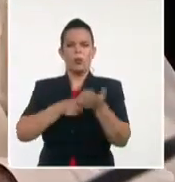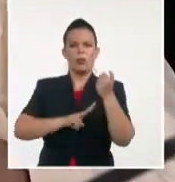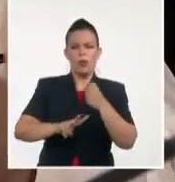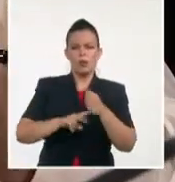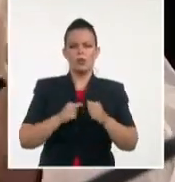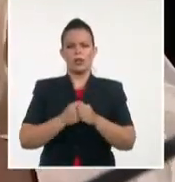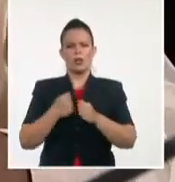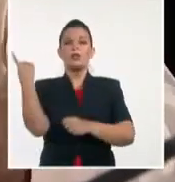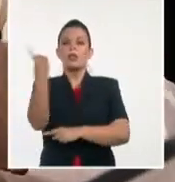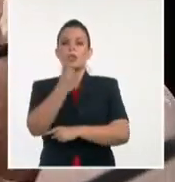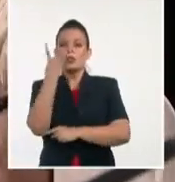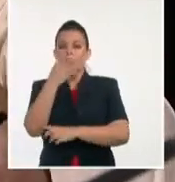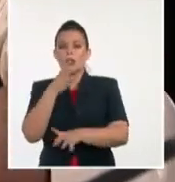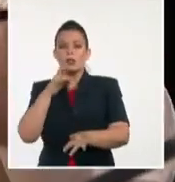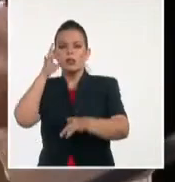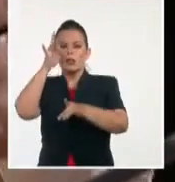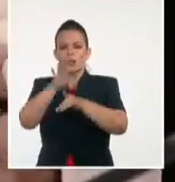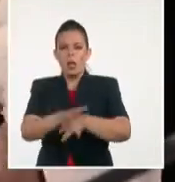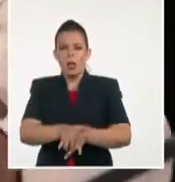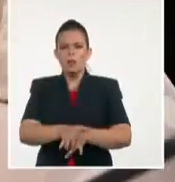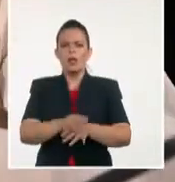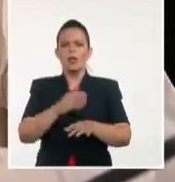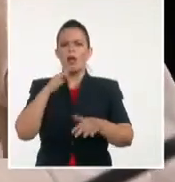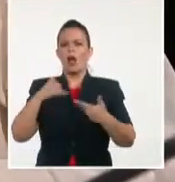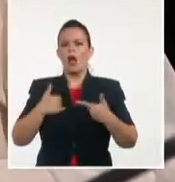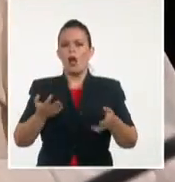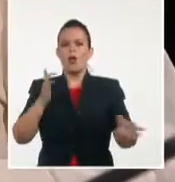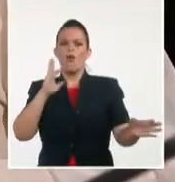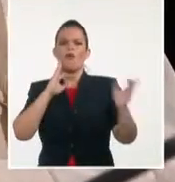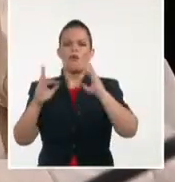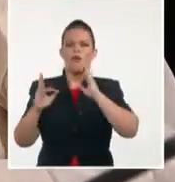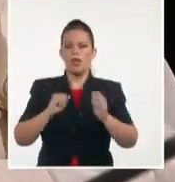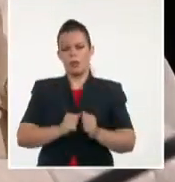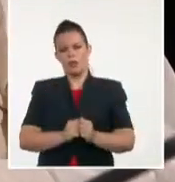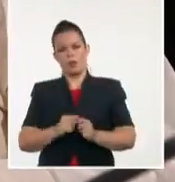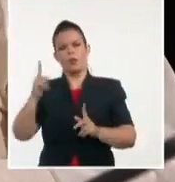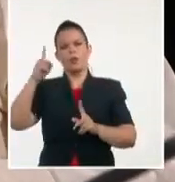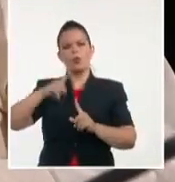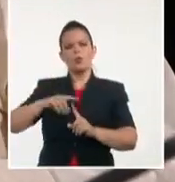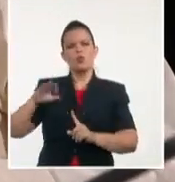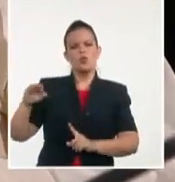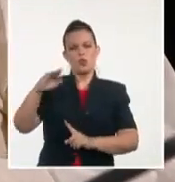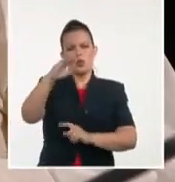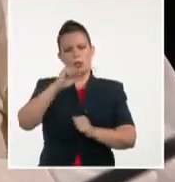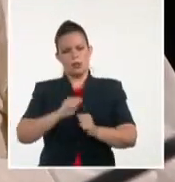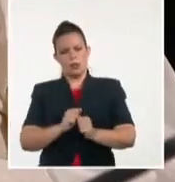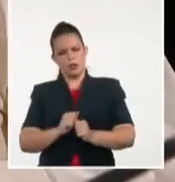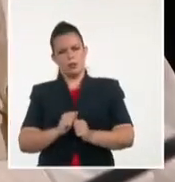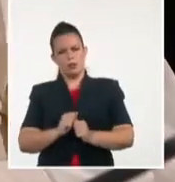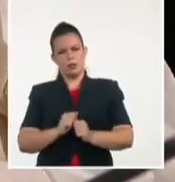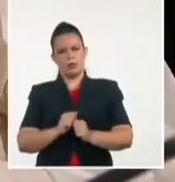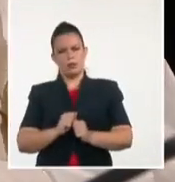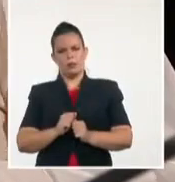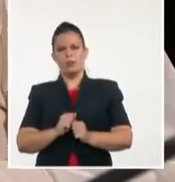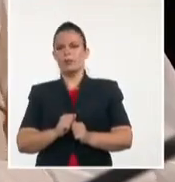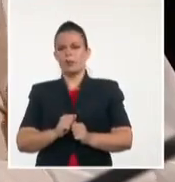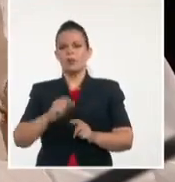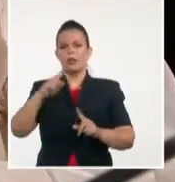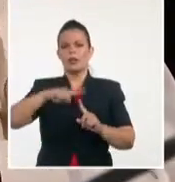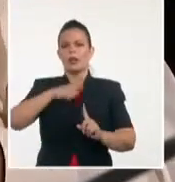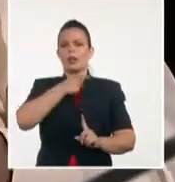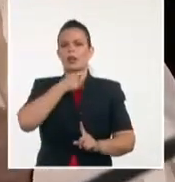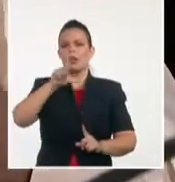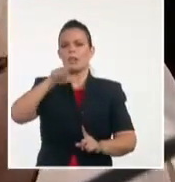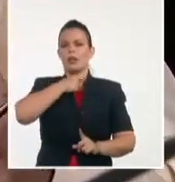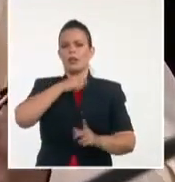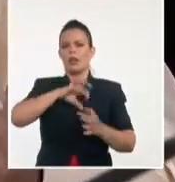cuentas oficiales en Facebook, en Twitter, en Telegram, y este canal de Telegram realmente resultó muy importante porque allí